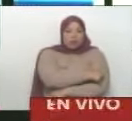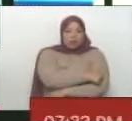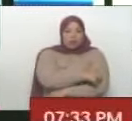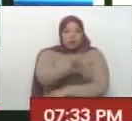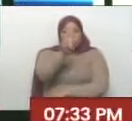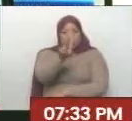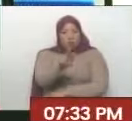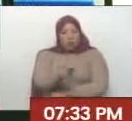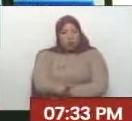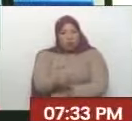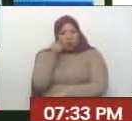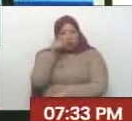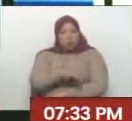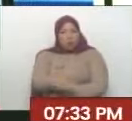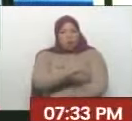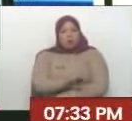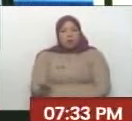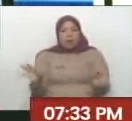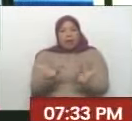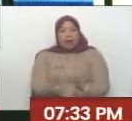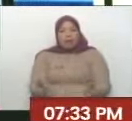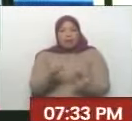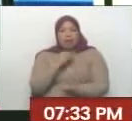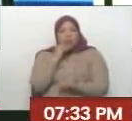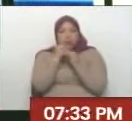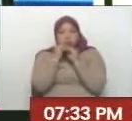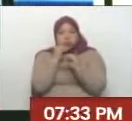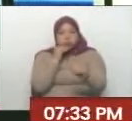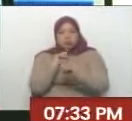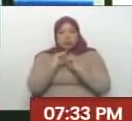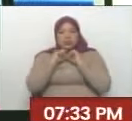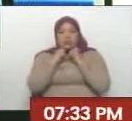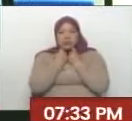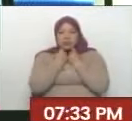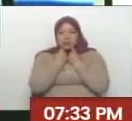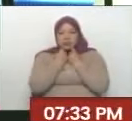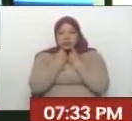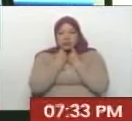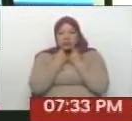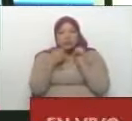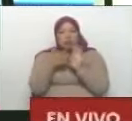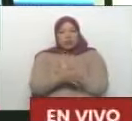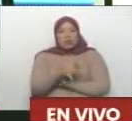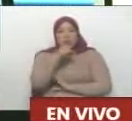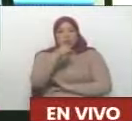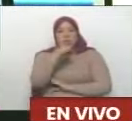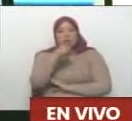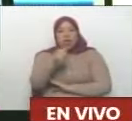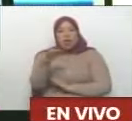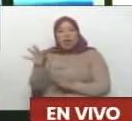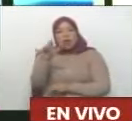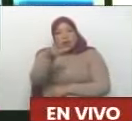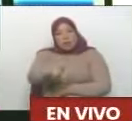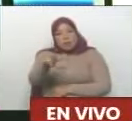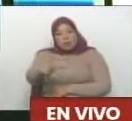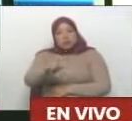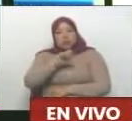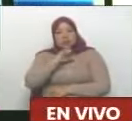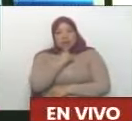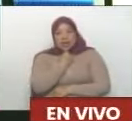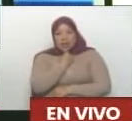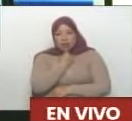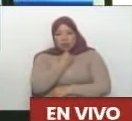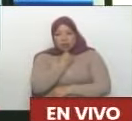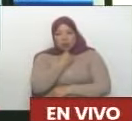pueblo palestino. No dicen nada. Han desfigurado completamente la función que tienen que cumplir para